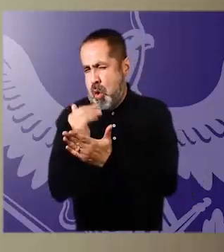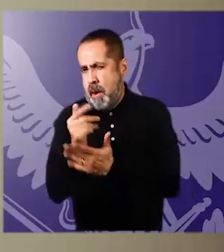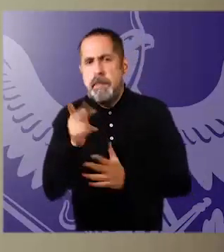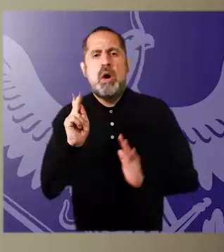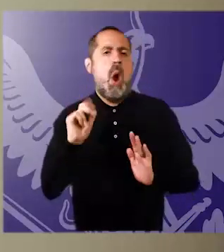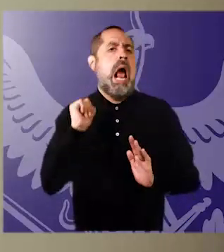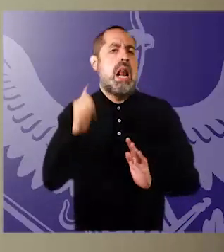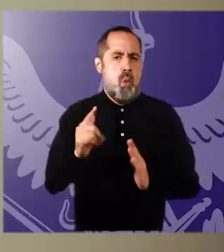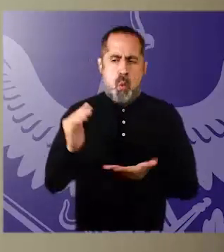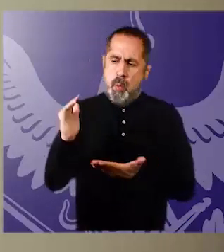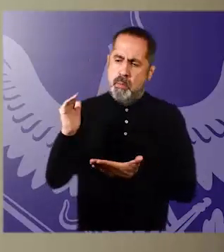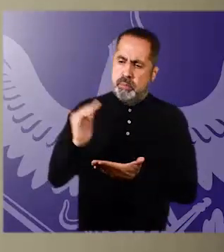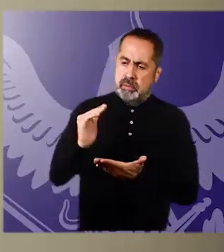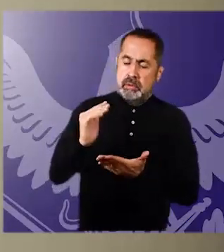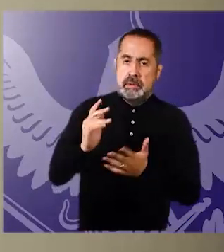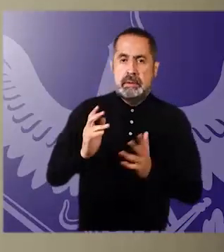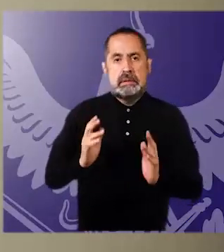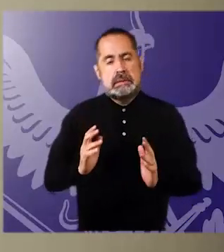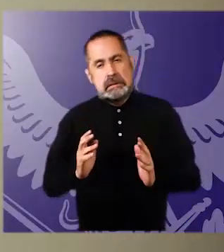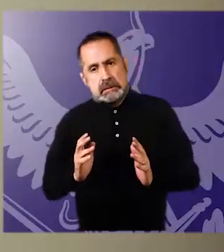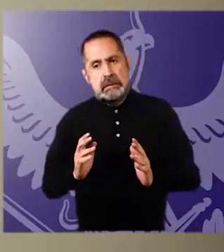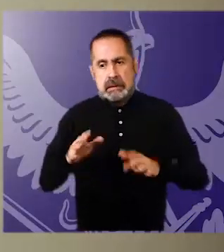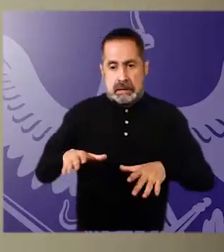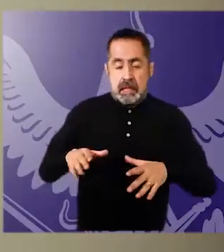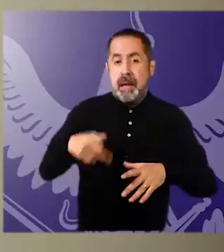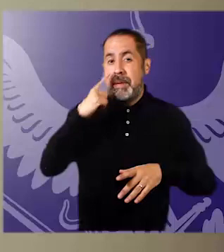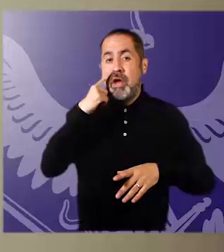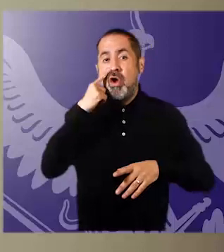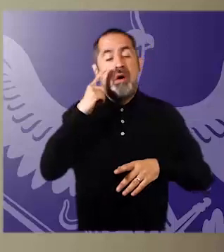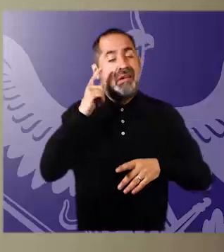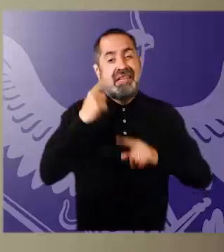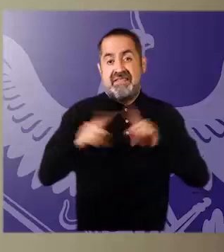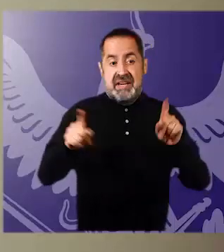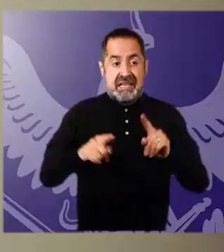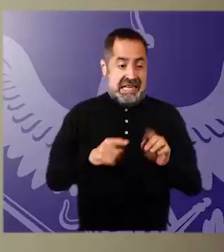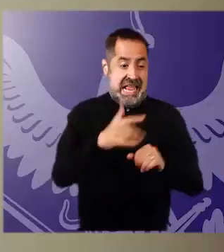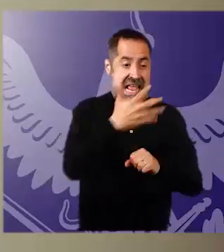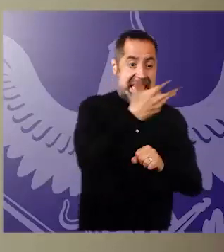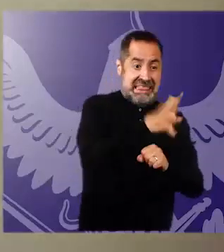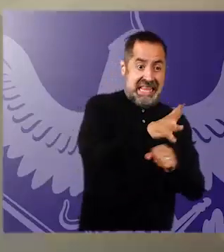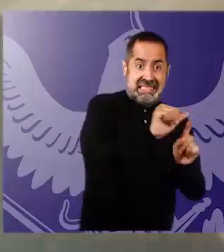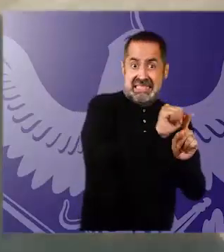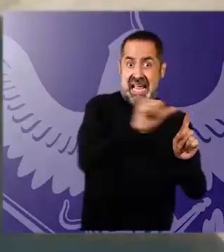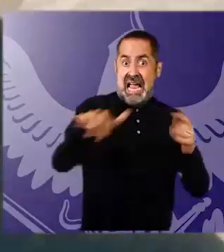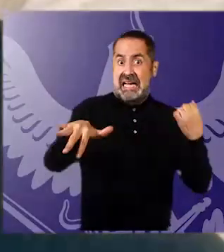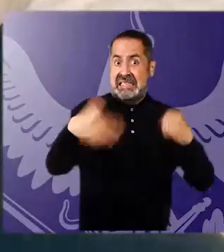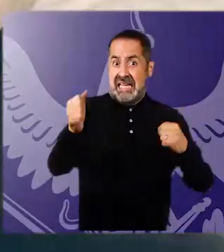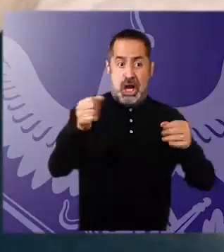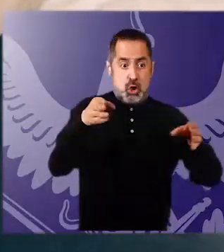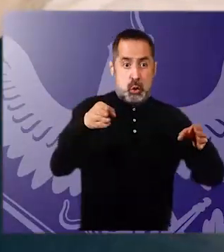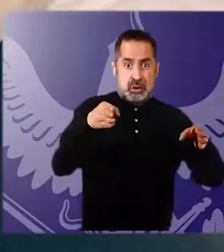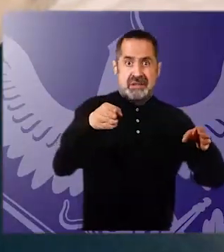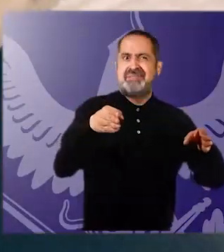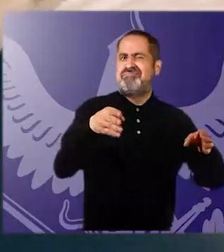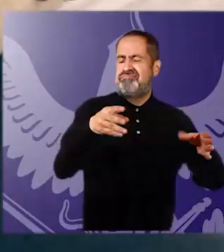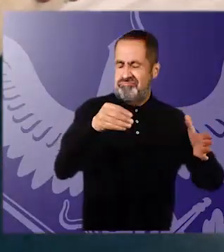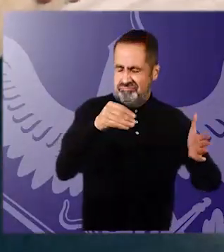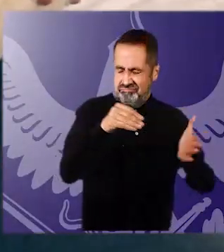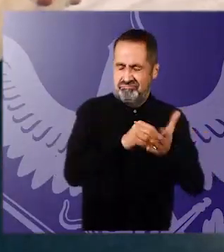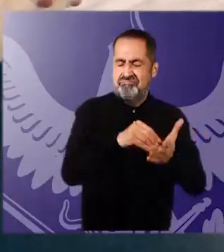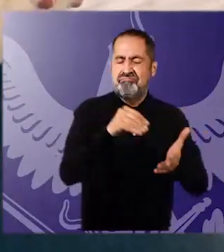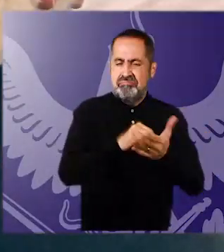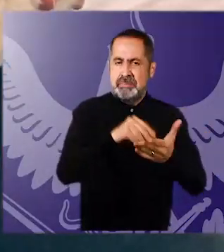pero reducción, esto no se ha reflejado en la franja de 10 a 15 años, en